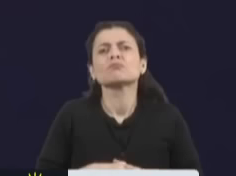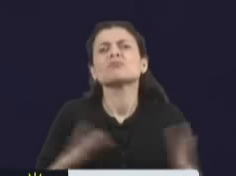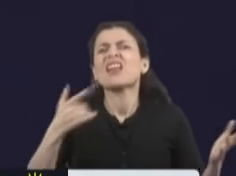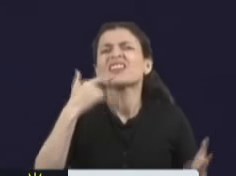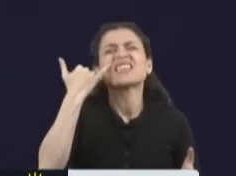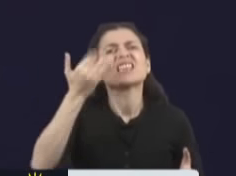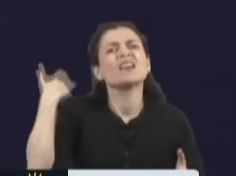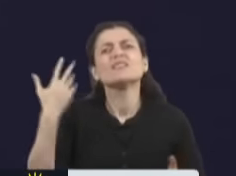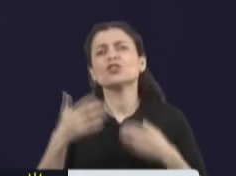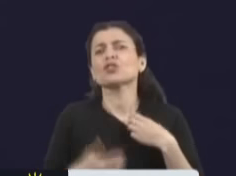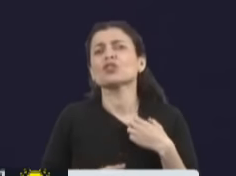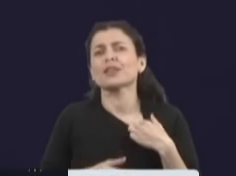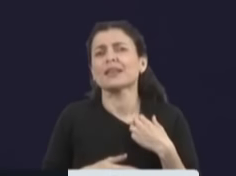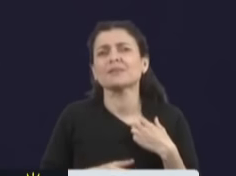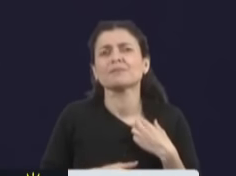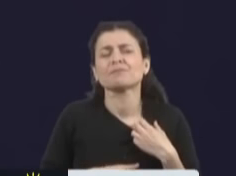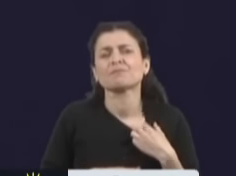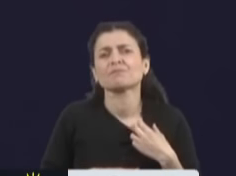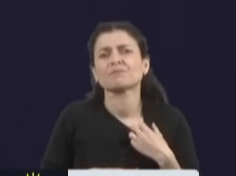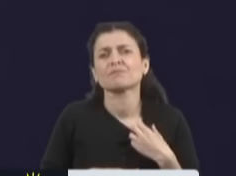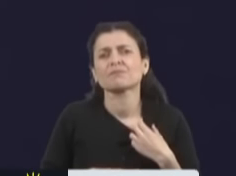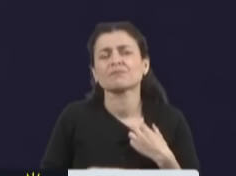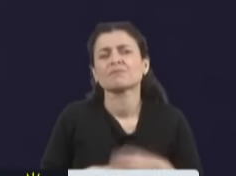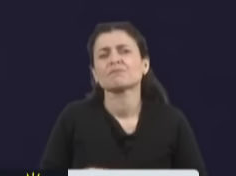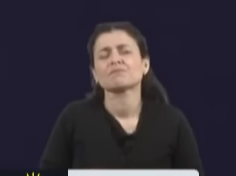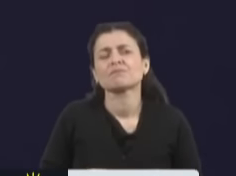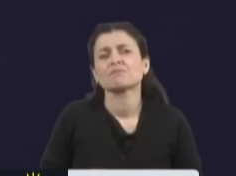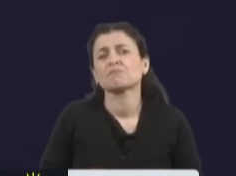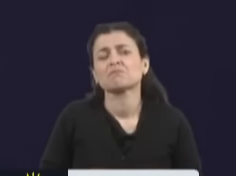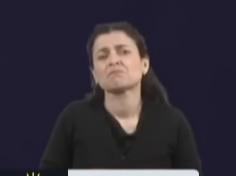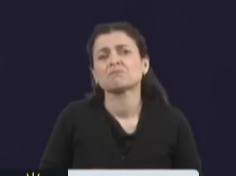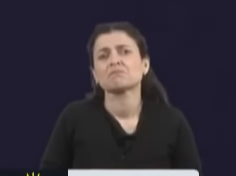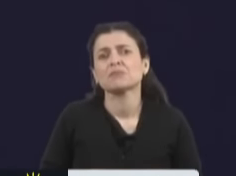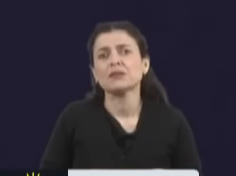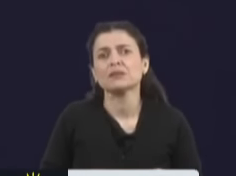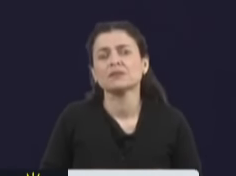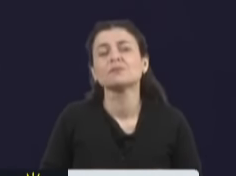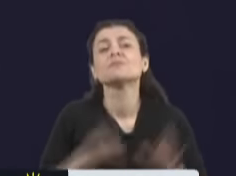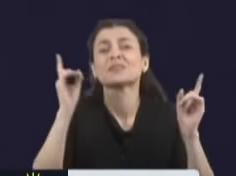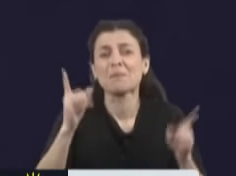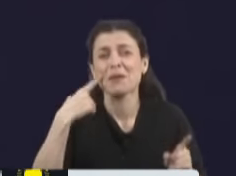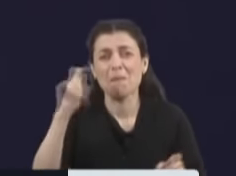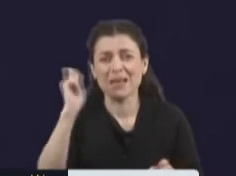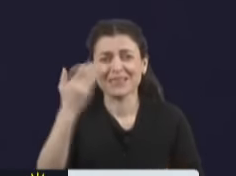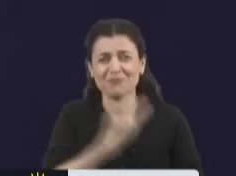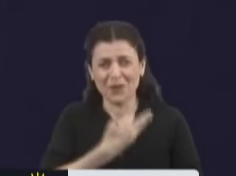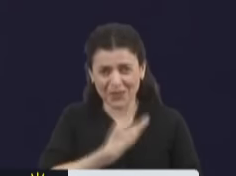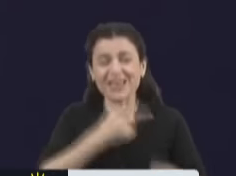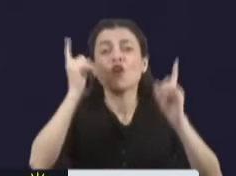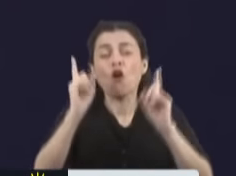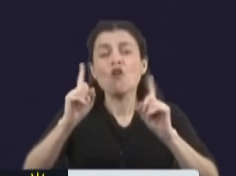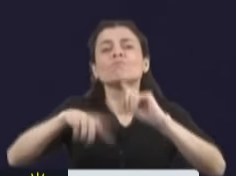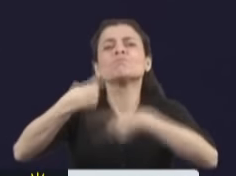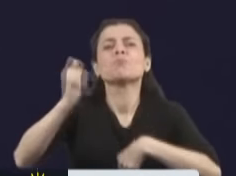comentado eh febrero y en mitad de febrero hacia mitad de marzo se esperaba